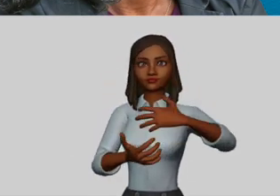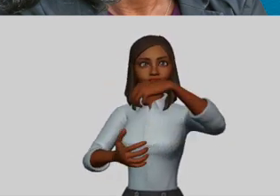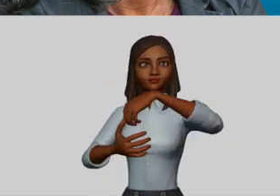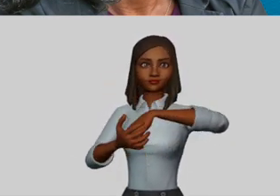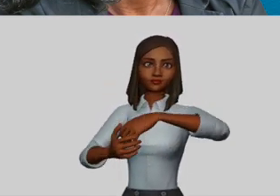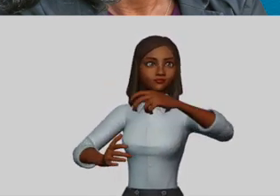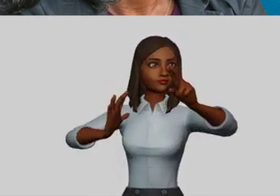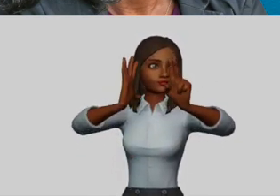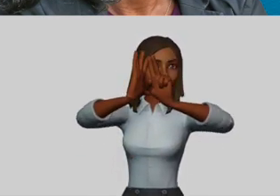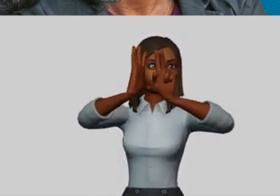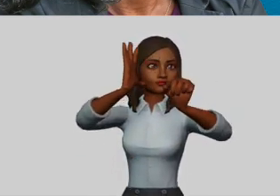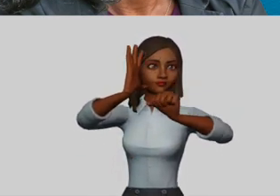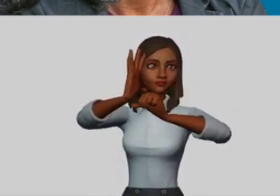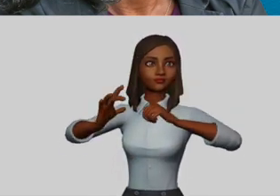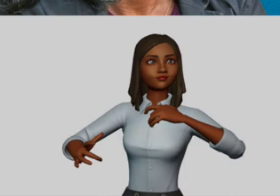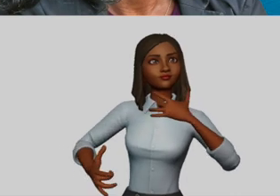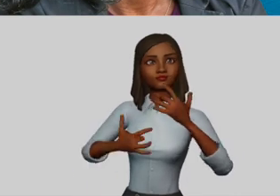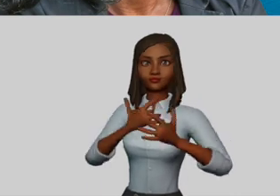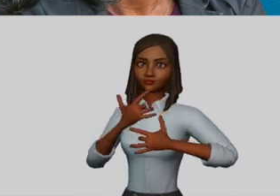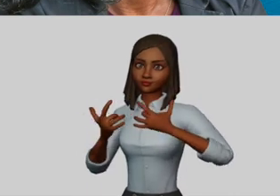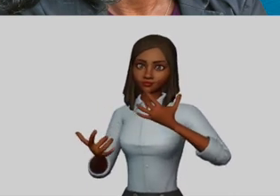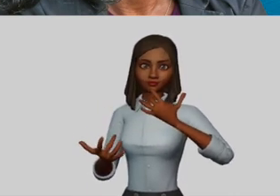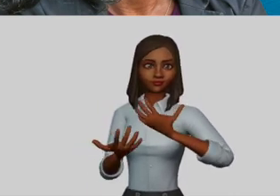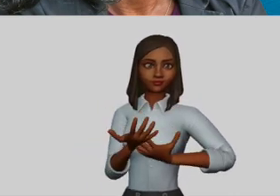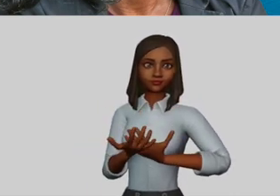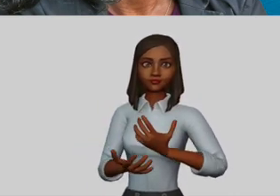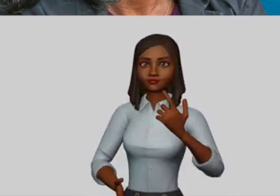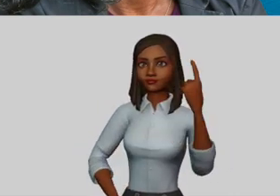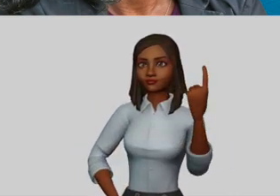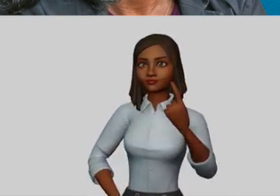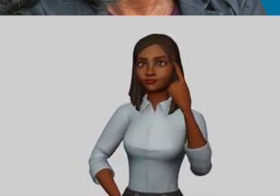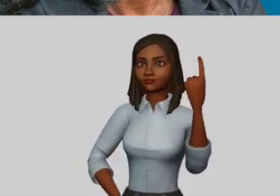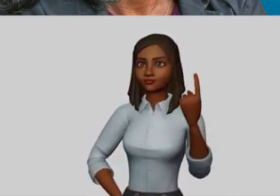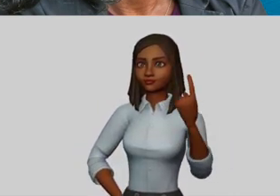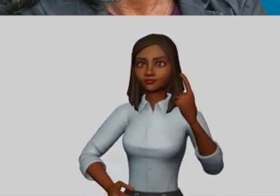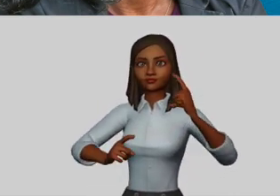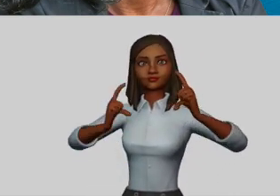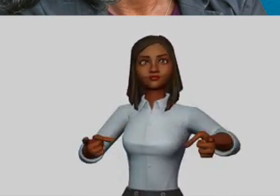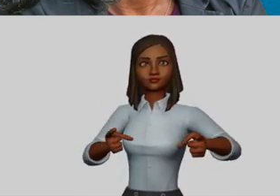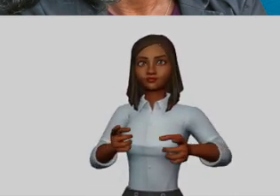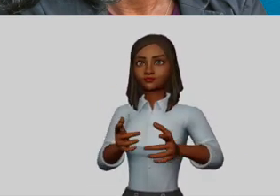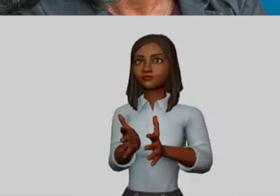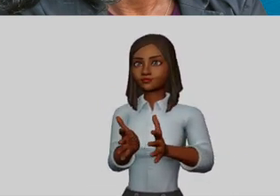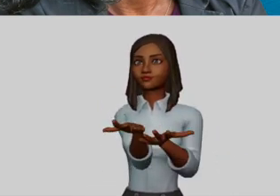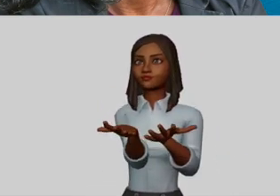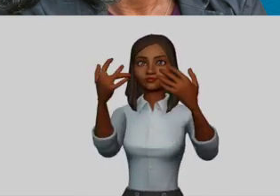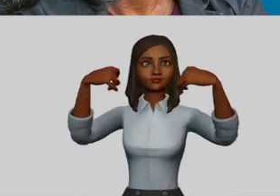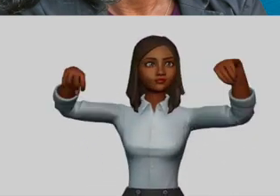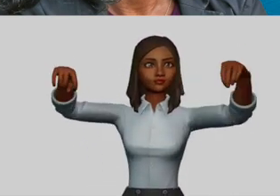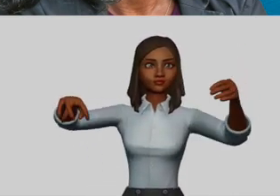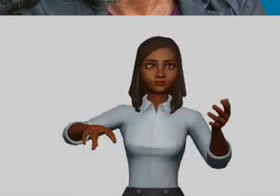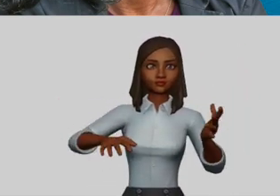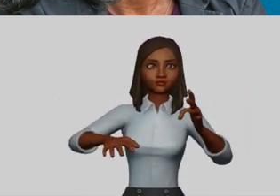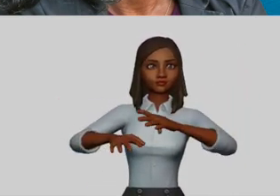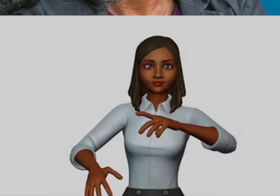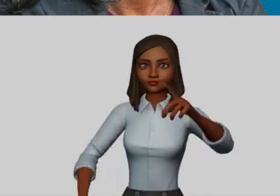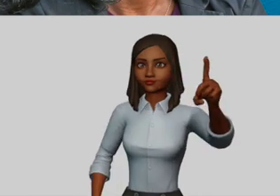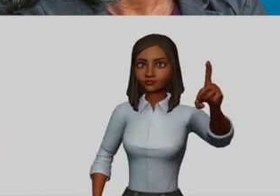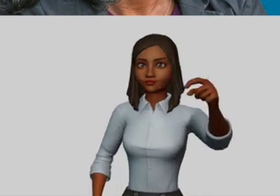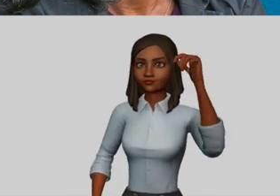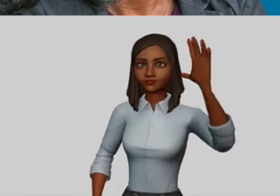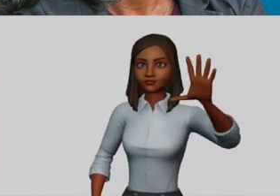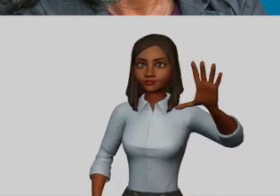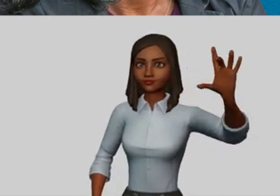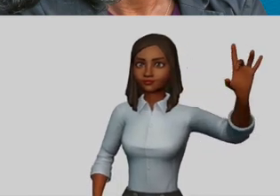nunca pensaría tener. ¿Me entiendes? Yo tengo amigos aquí en los Estados Unidos que sus papás son políticos y gente política, ¿tú me entiendes?